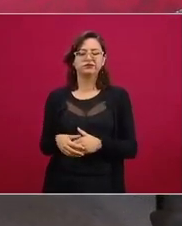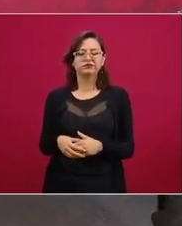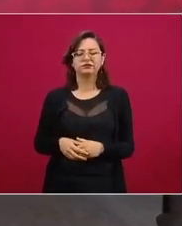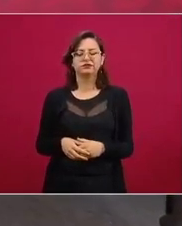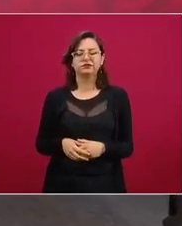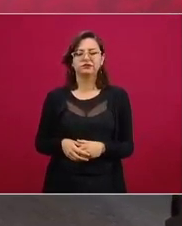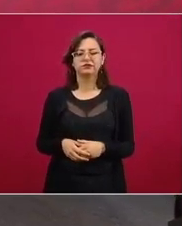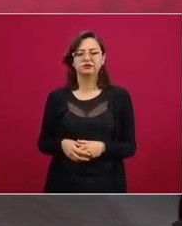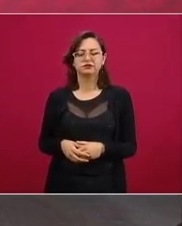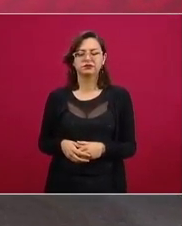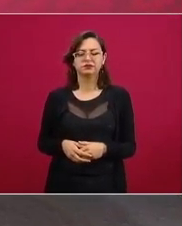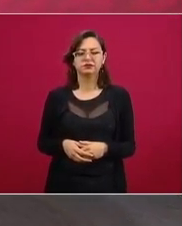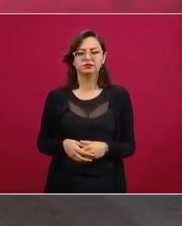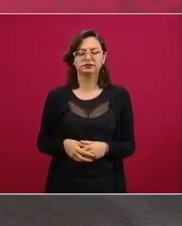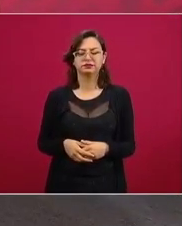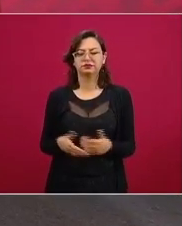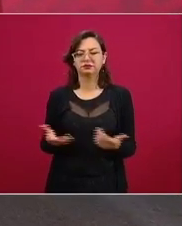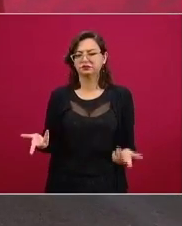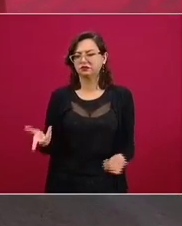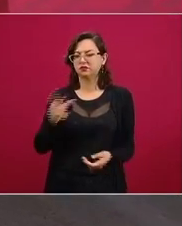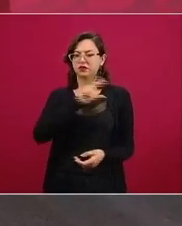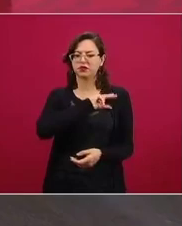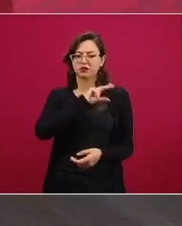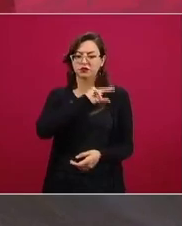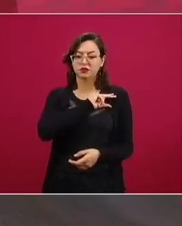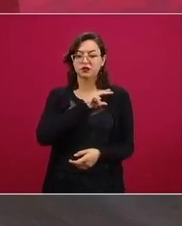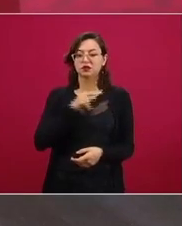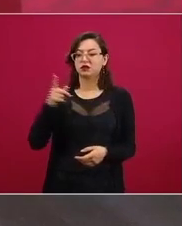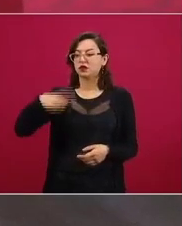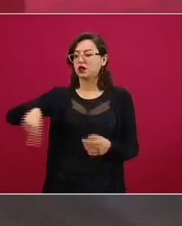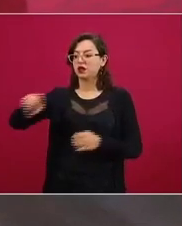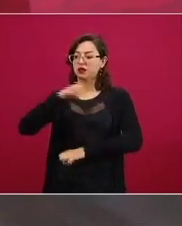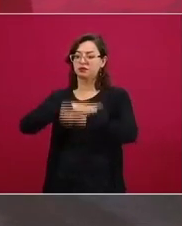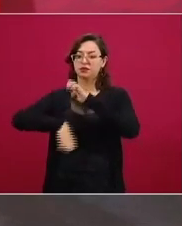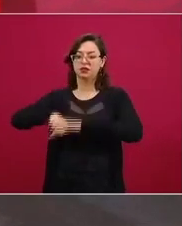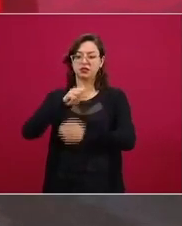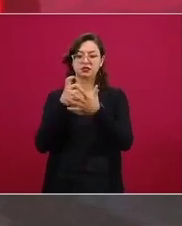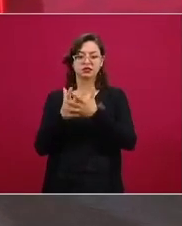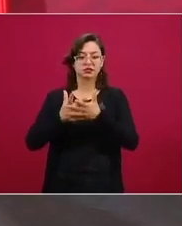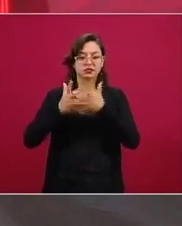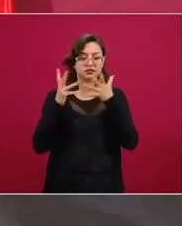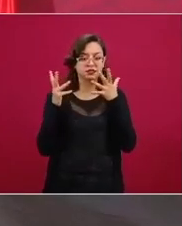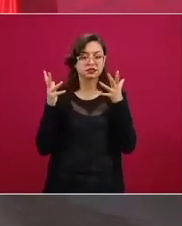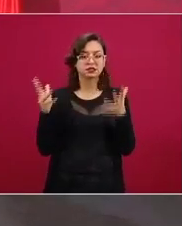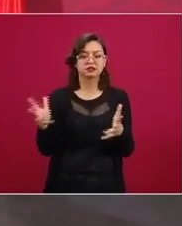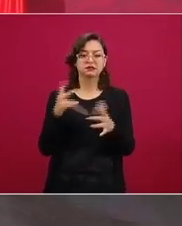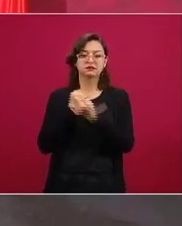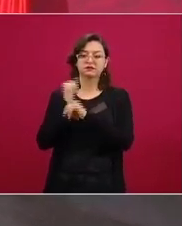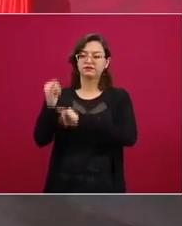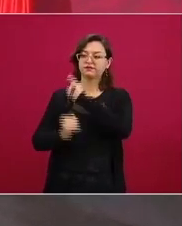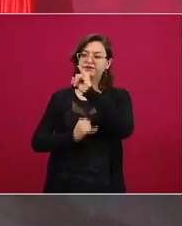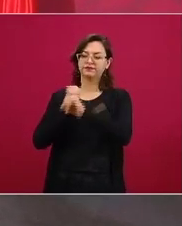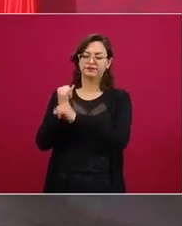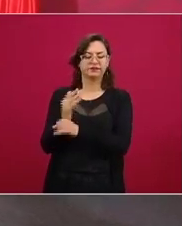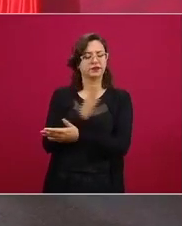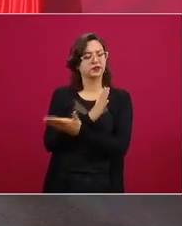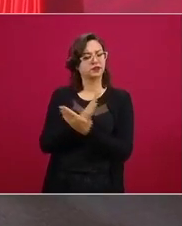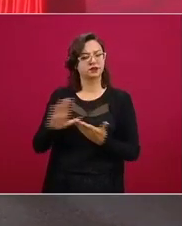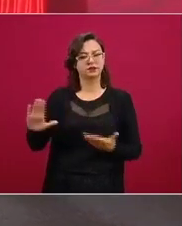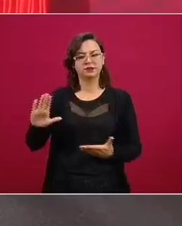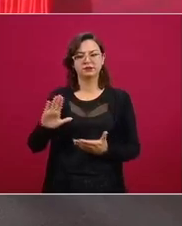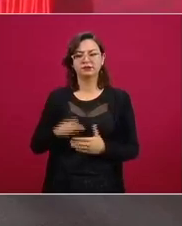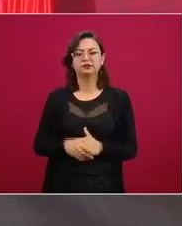particulares, privados o de las grandes corporaciones internacionales.